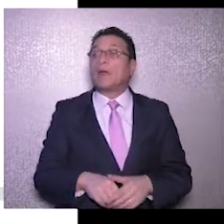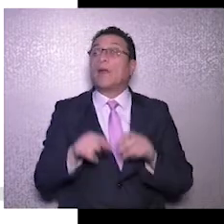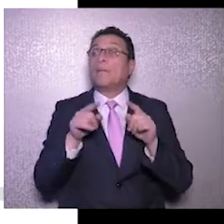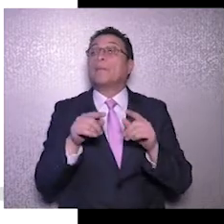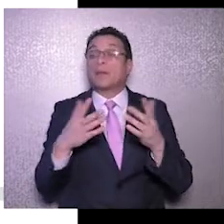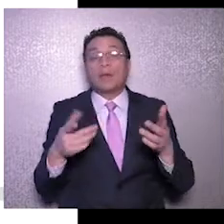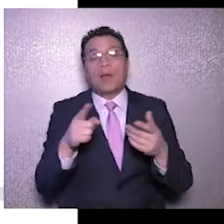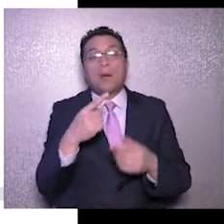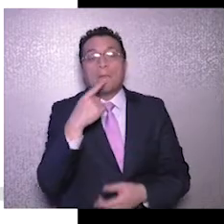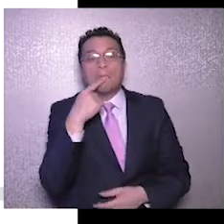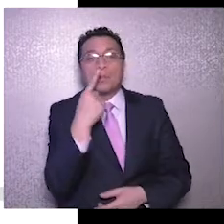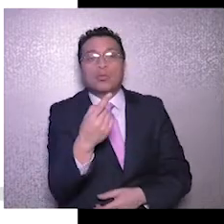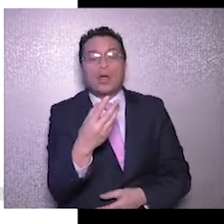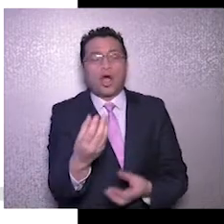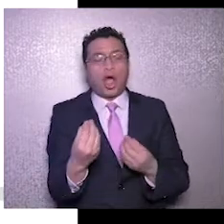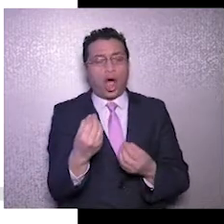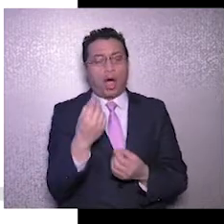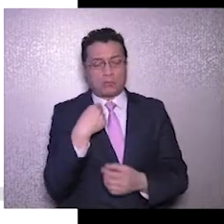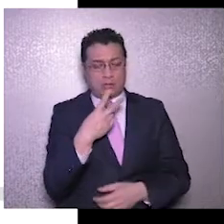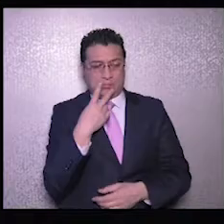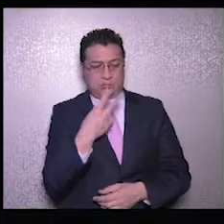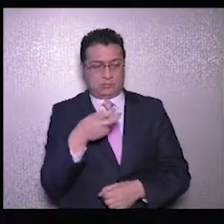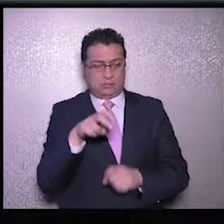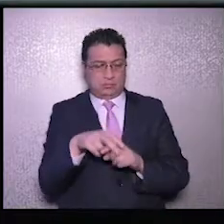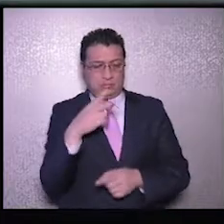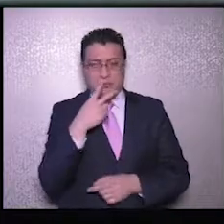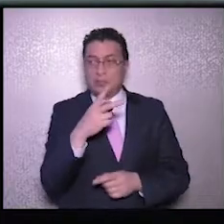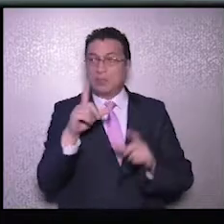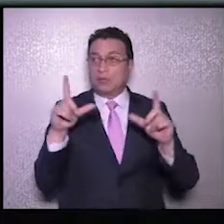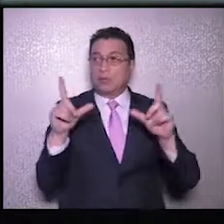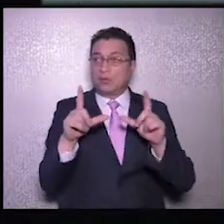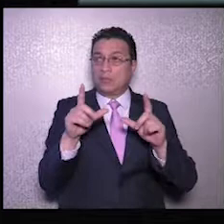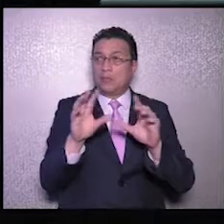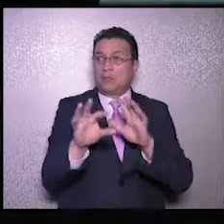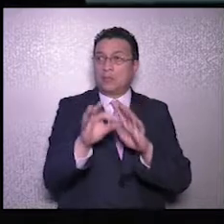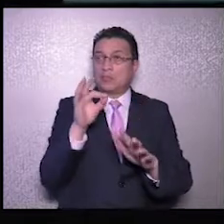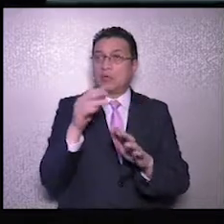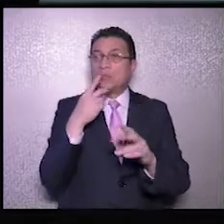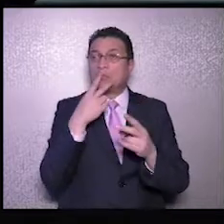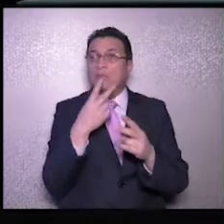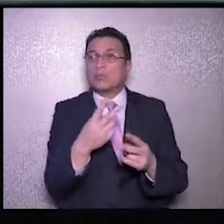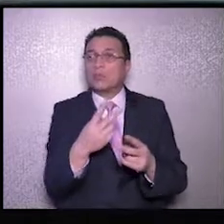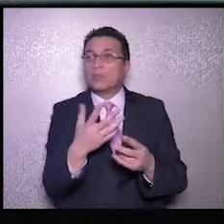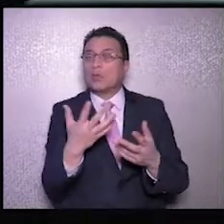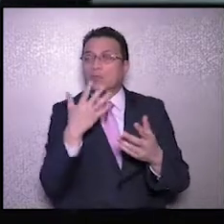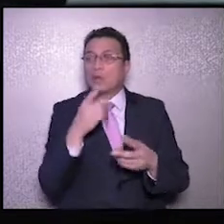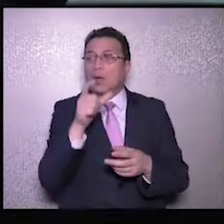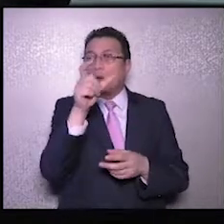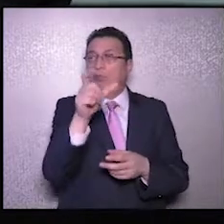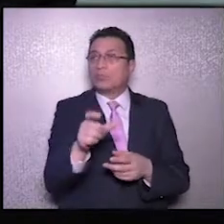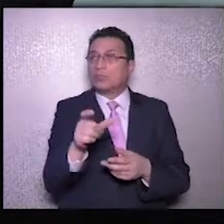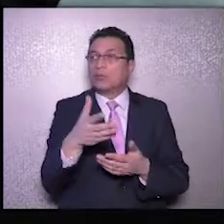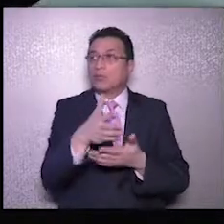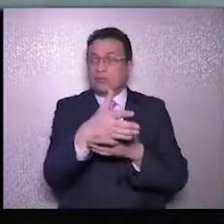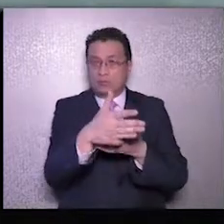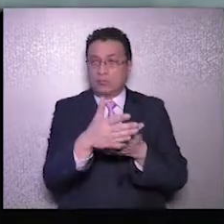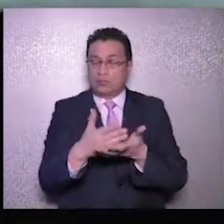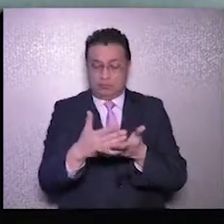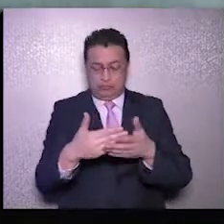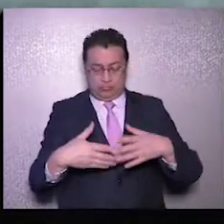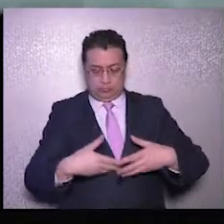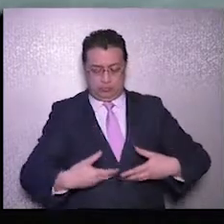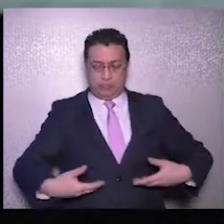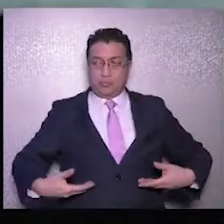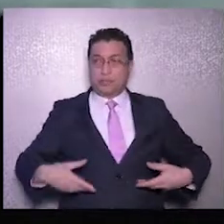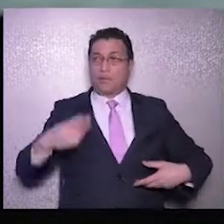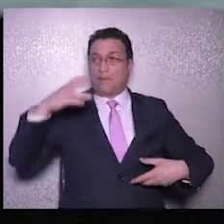Entonces, la pregunta es, ¿cómo de eso podemos sacar la imagen de un cristiano? Que, por lo demás, es la imagen de alguien cortado por la mitad y tomado la